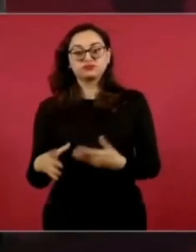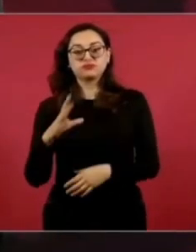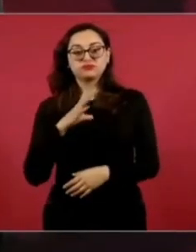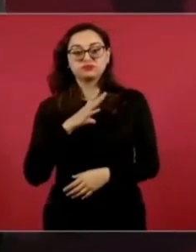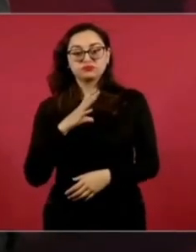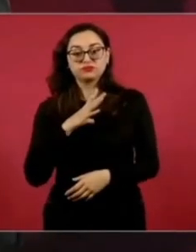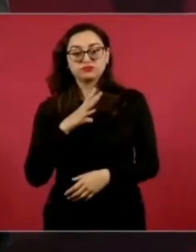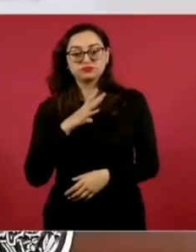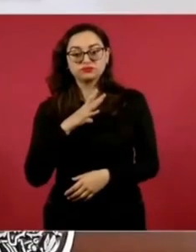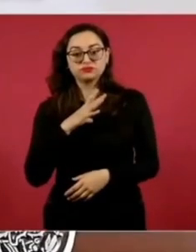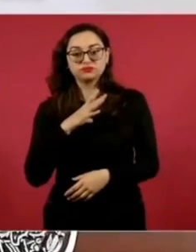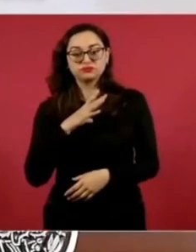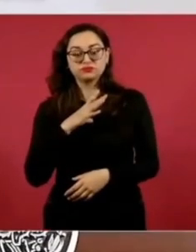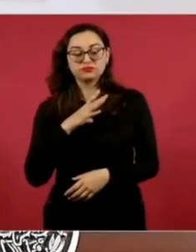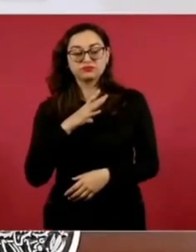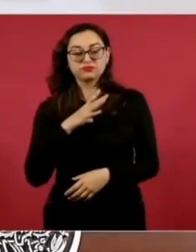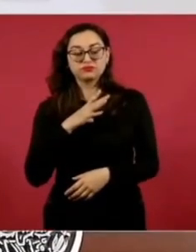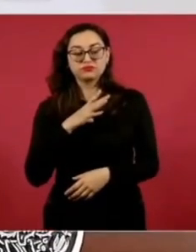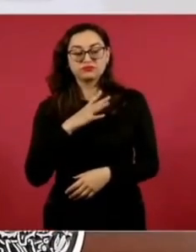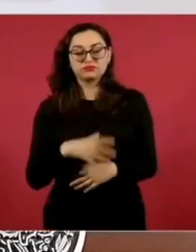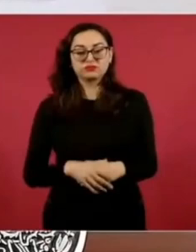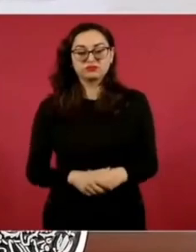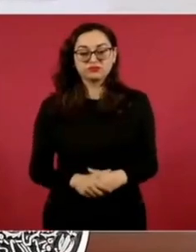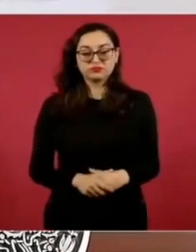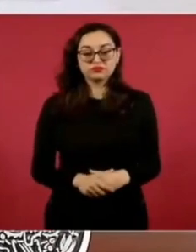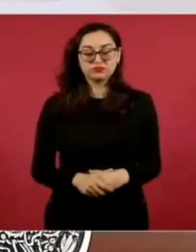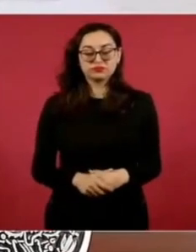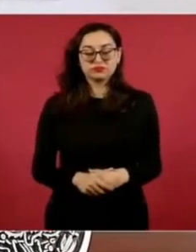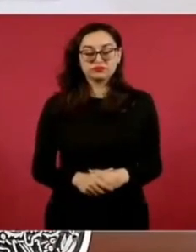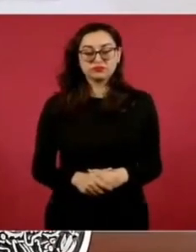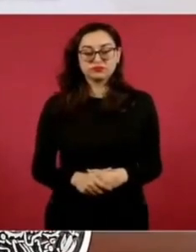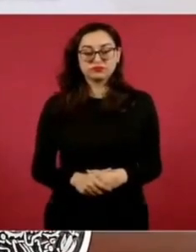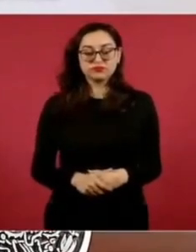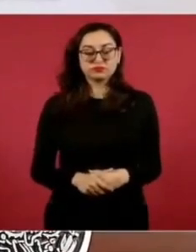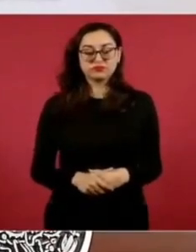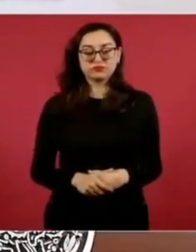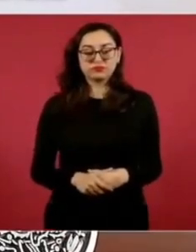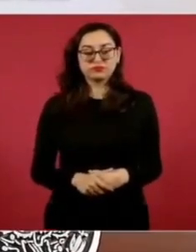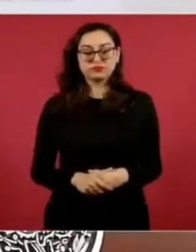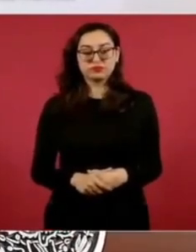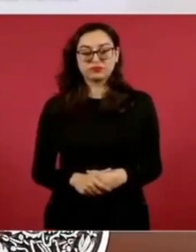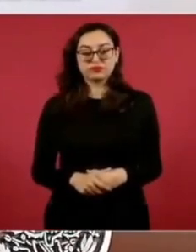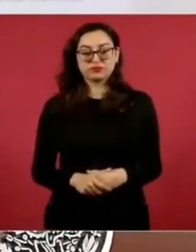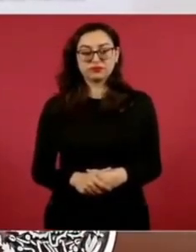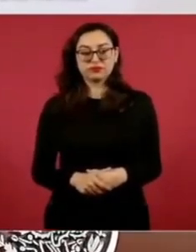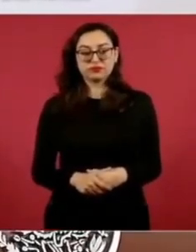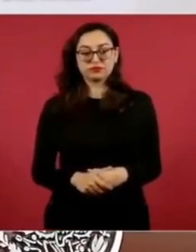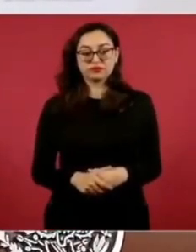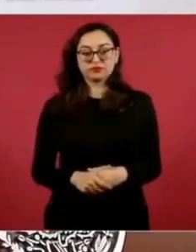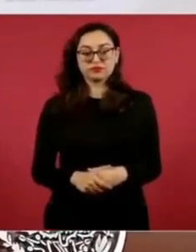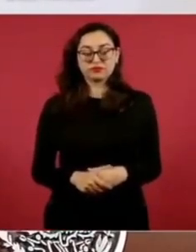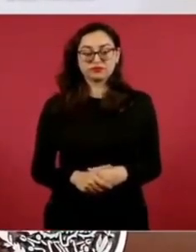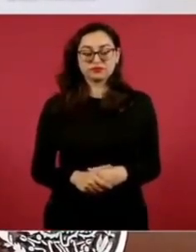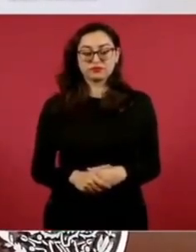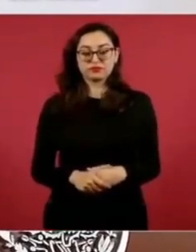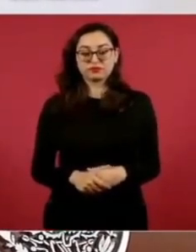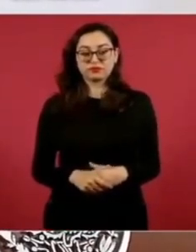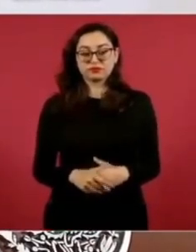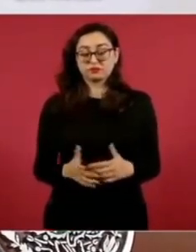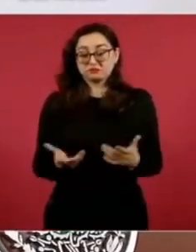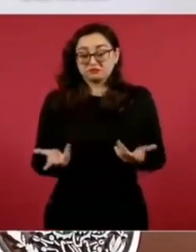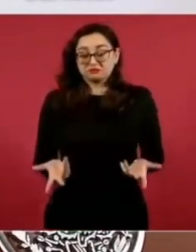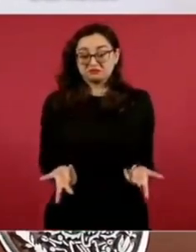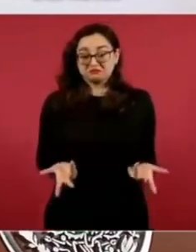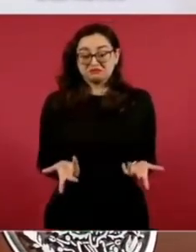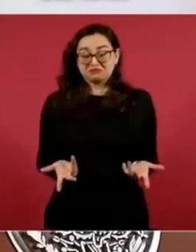lo lamento y además respeto mucho pero no estoy en nada de acuerdo eso de que se